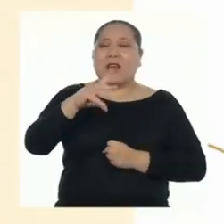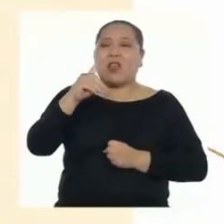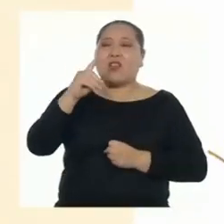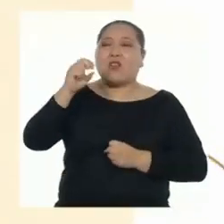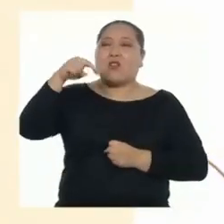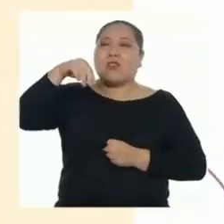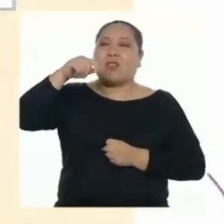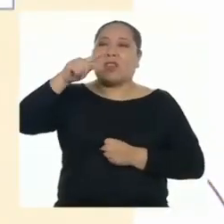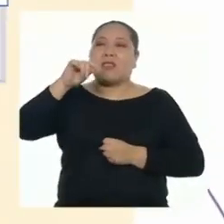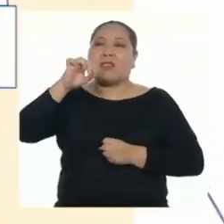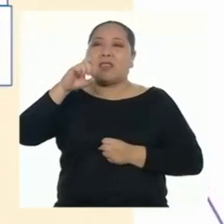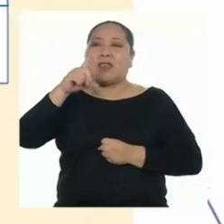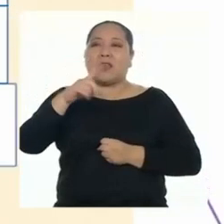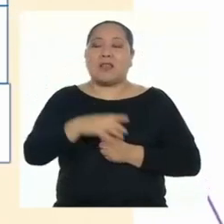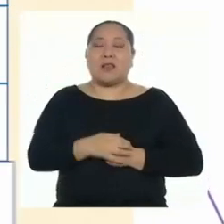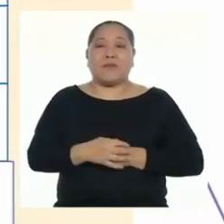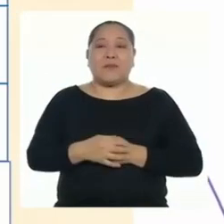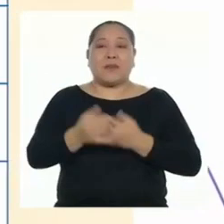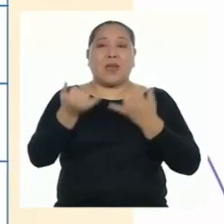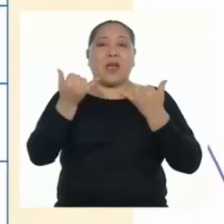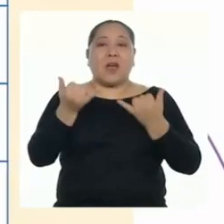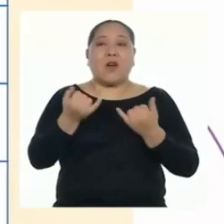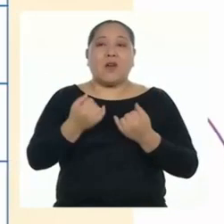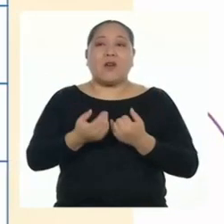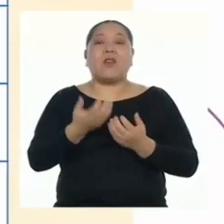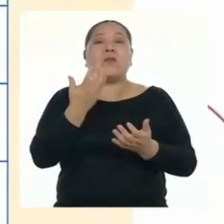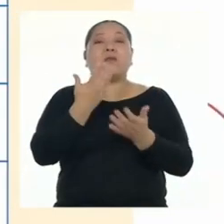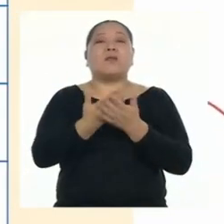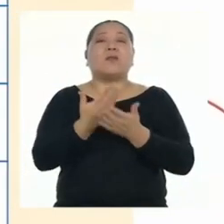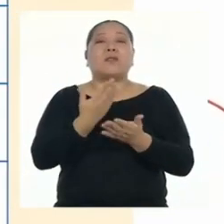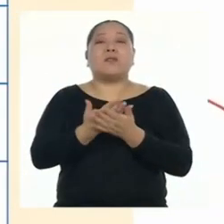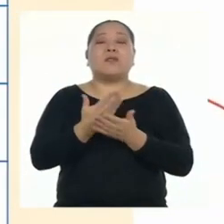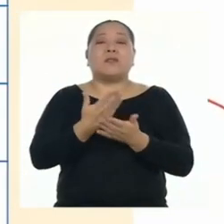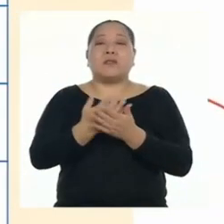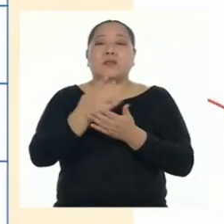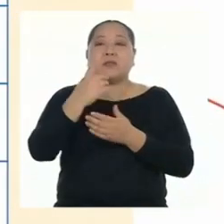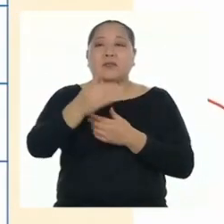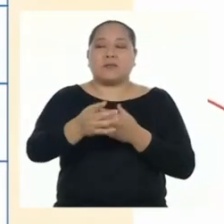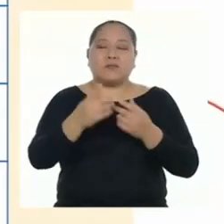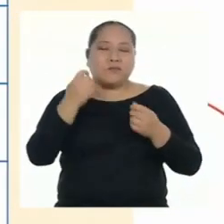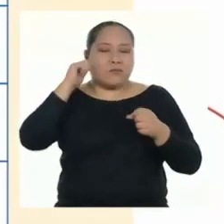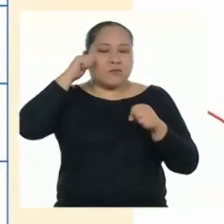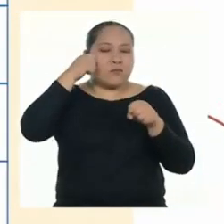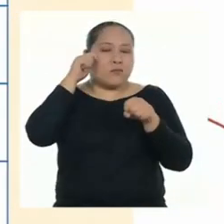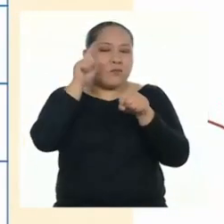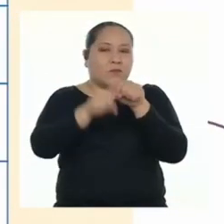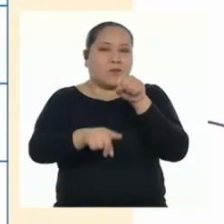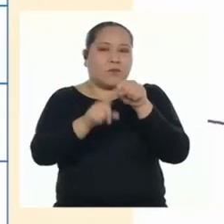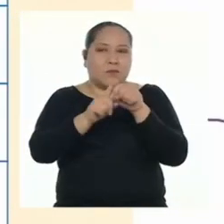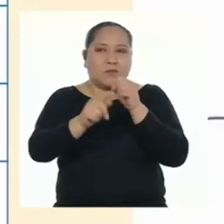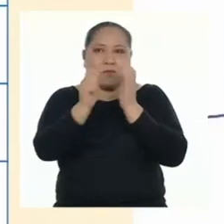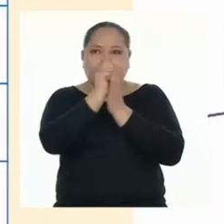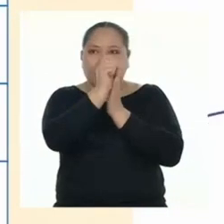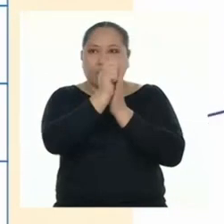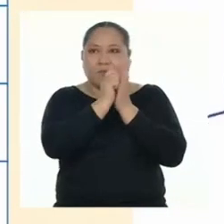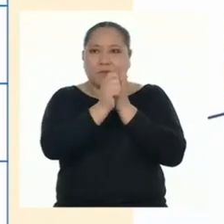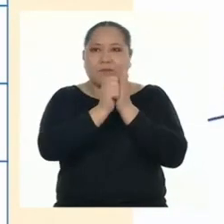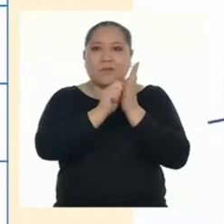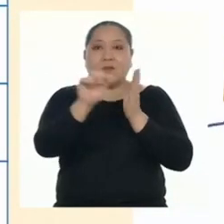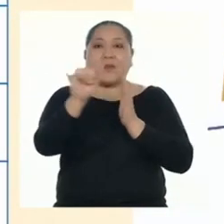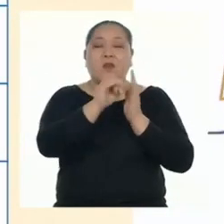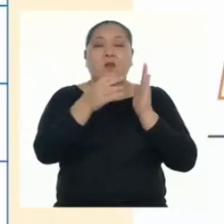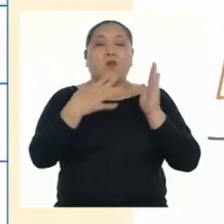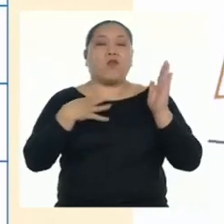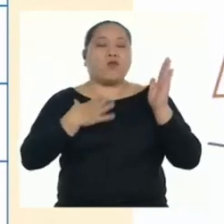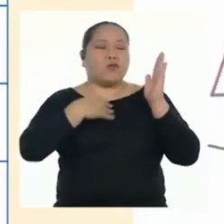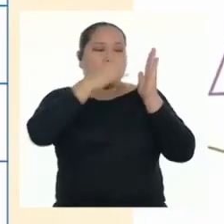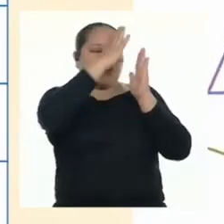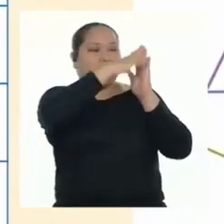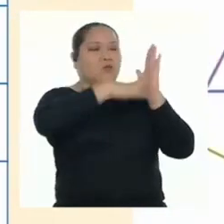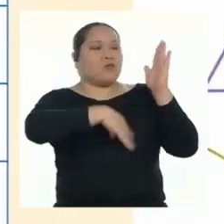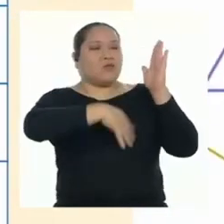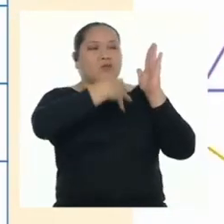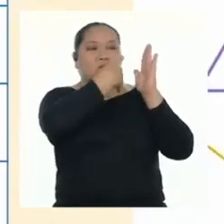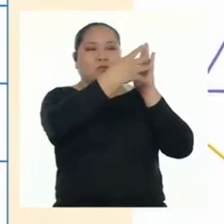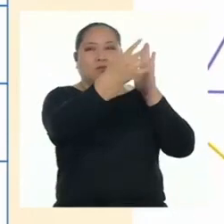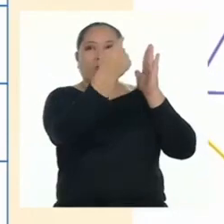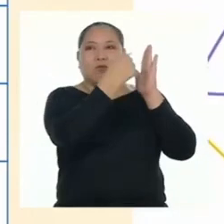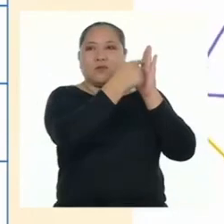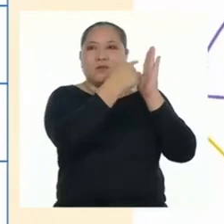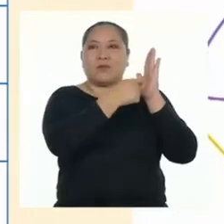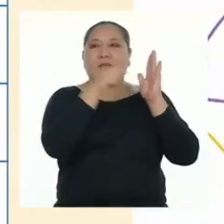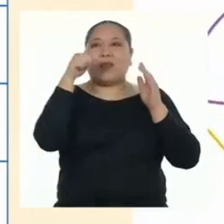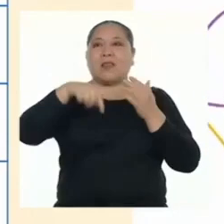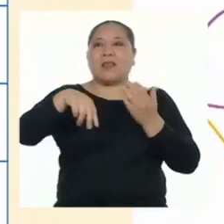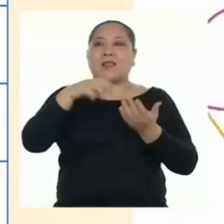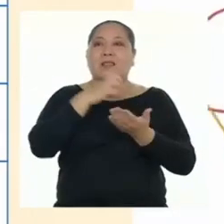Tu reto es elaborar un reporte basado en tu experiencia con las cebollas en contacto con el agua contaminada, al igual que lo he desarrollado yo en este programa.